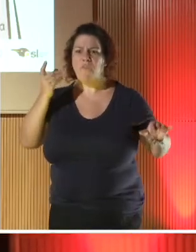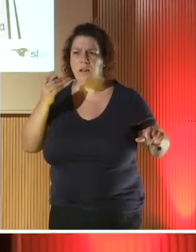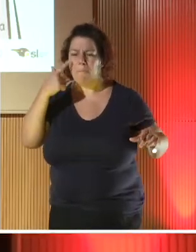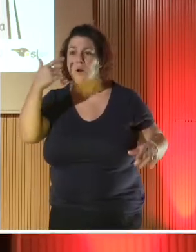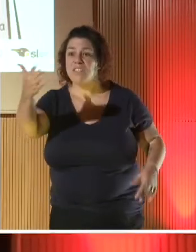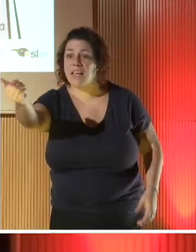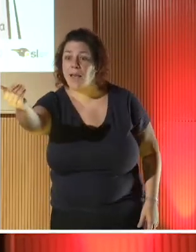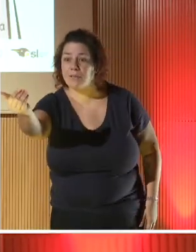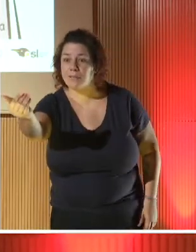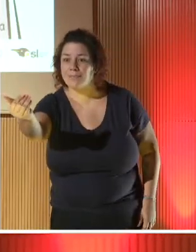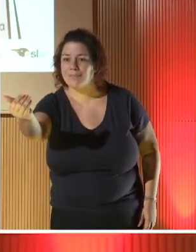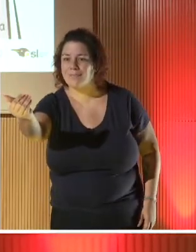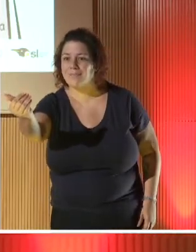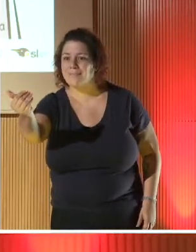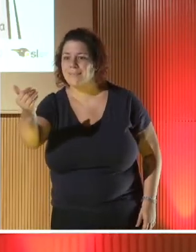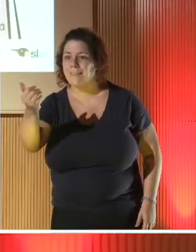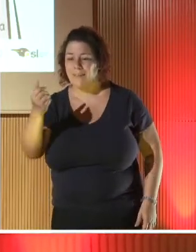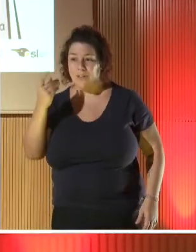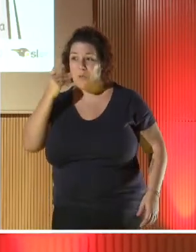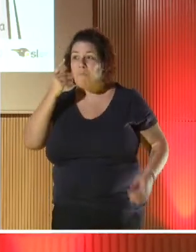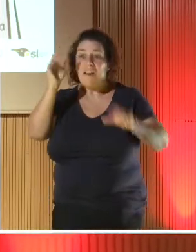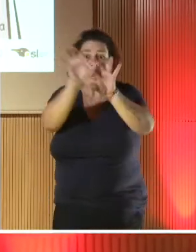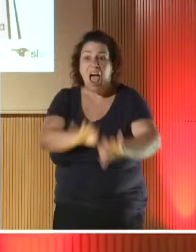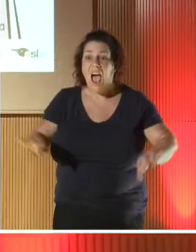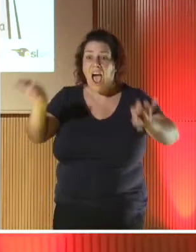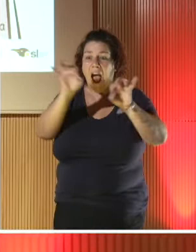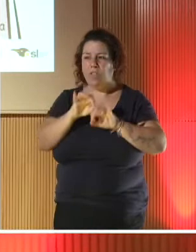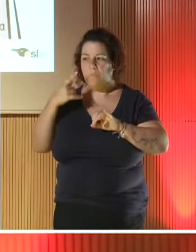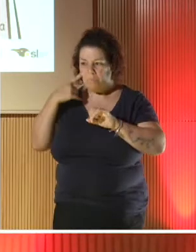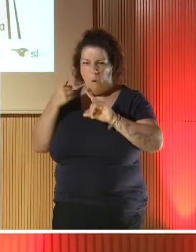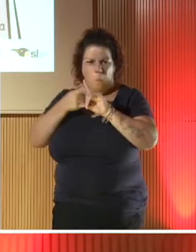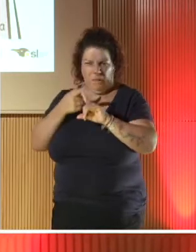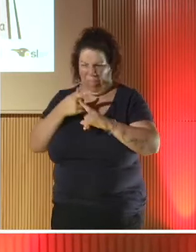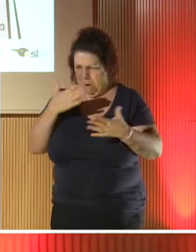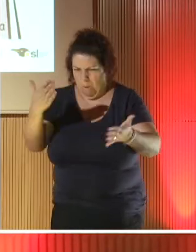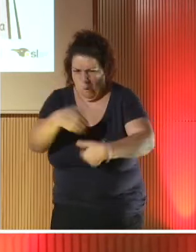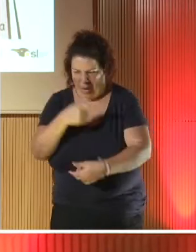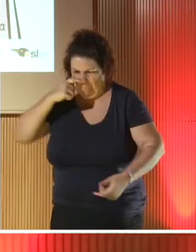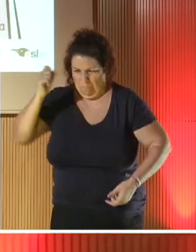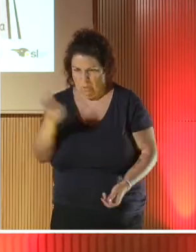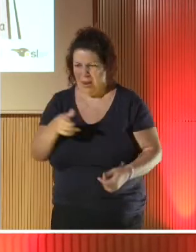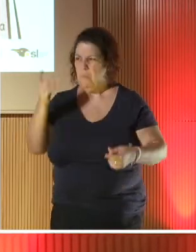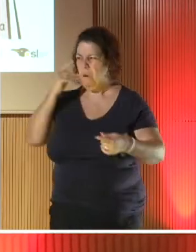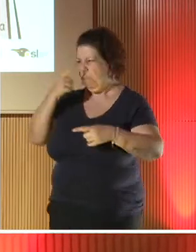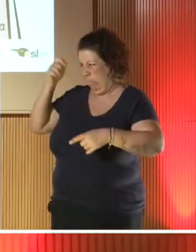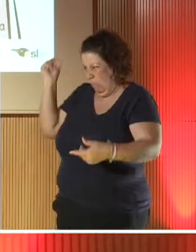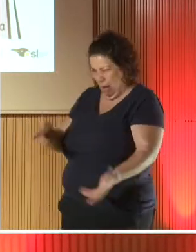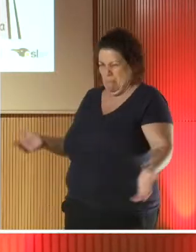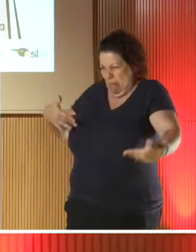enseñas? Nadie tenía teléfono móvil y nadie le veía la utilidad. De hecho, yo me acuerdo que la gente decía, ¿pero para qué lleva un móvil si eso no sirve